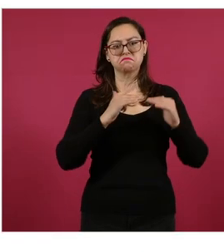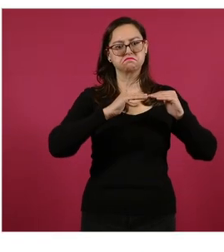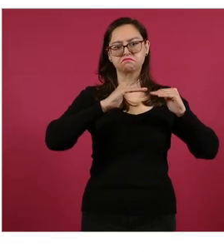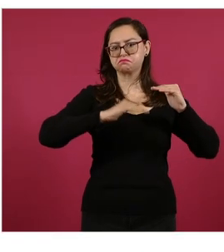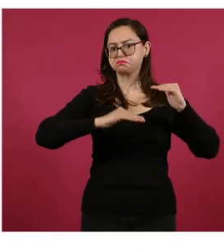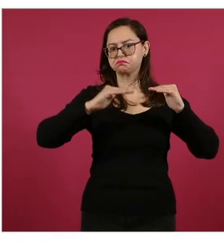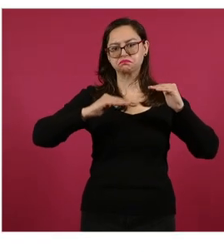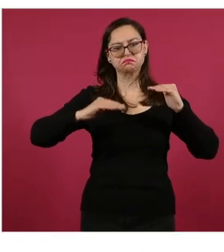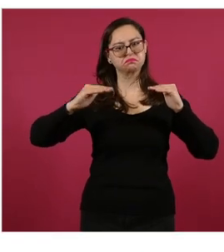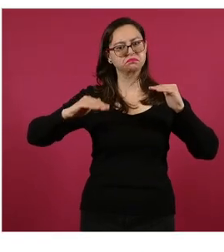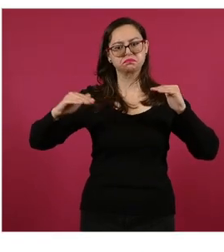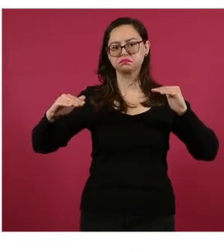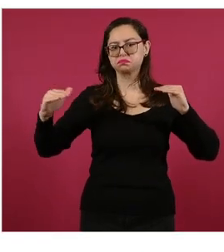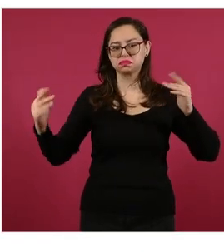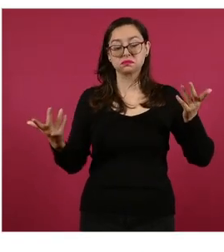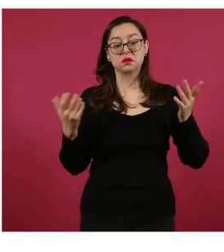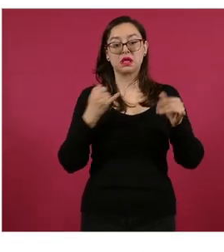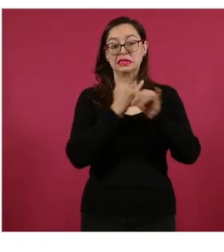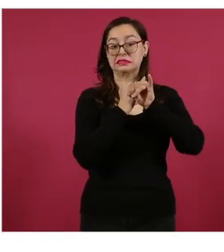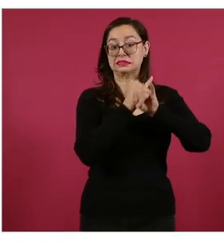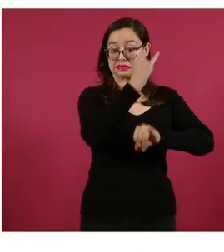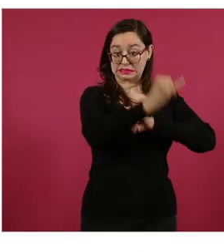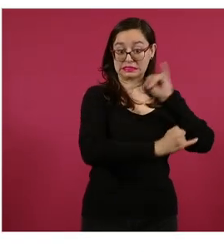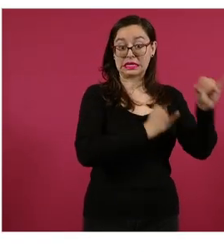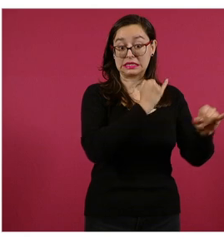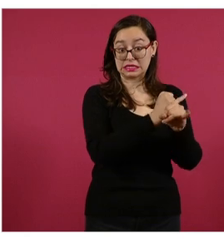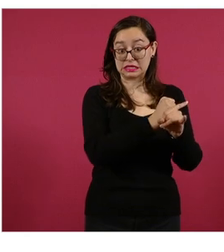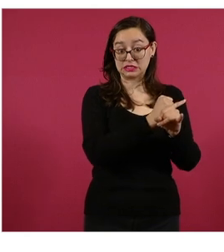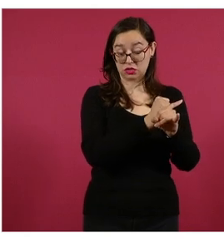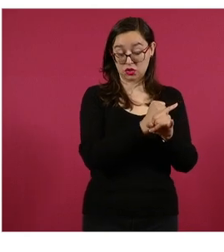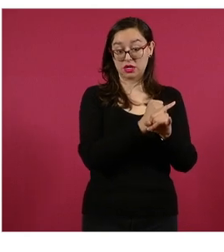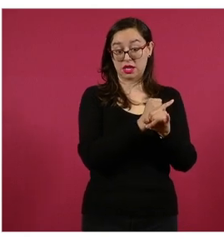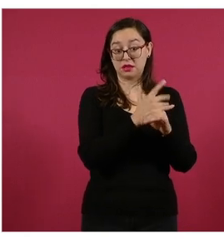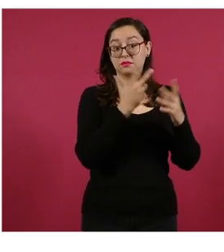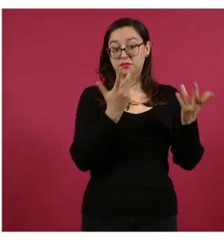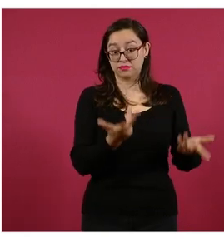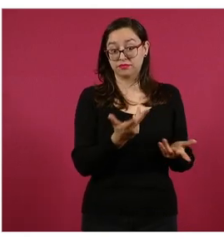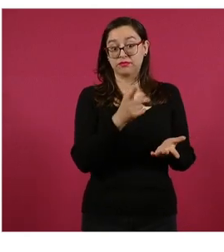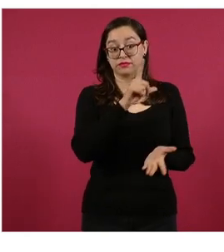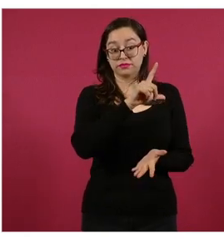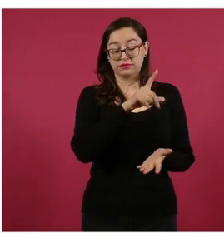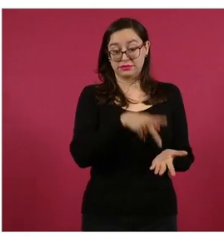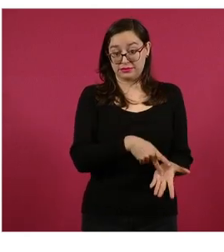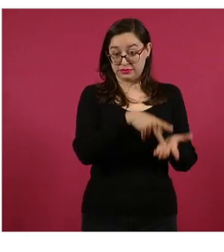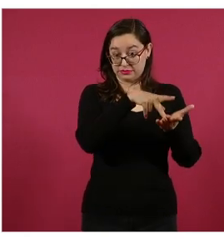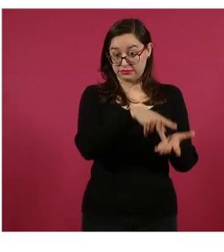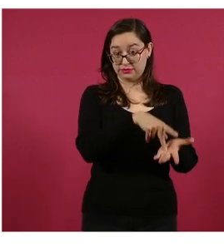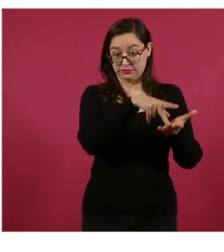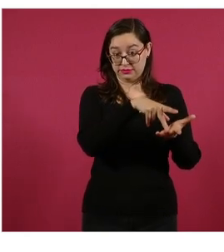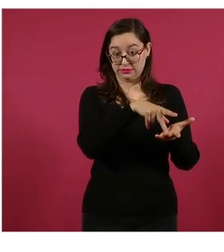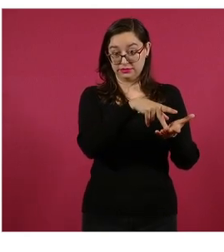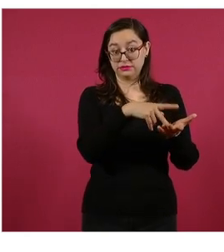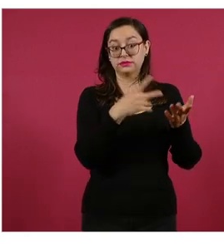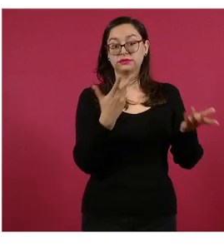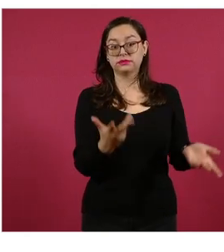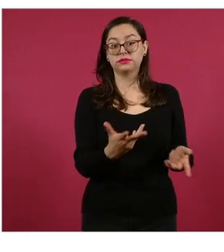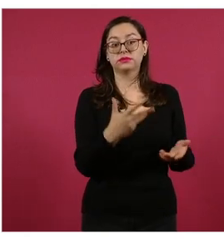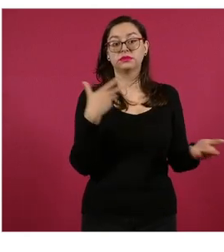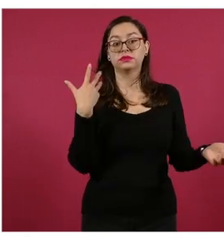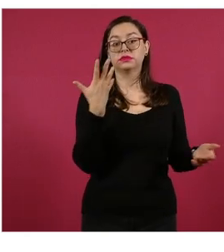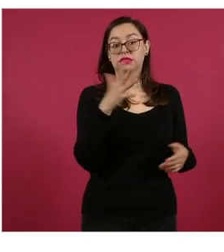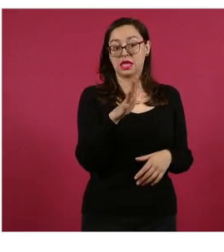por ejemplo, en el precio de referencia internacional, en el caso del gas que se expende por kilogramo, lo tuvimos al 10 de